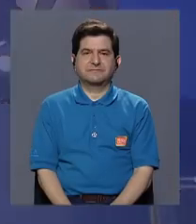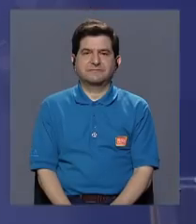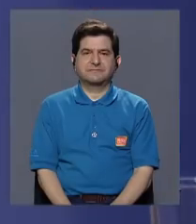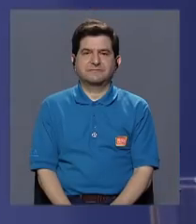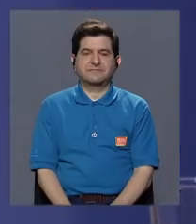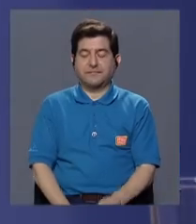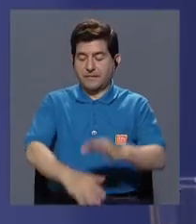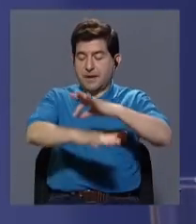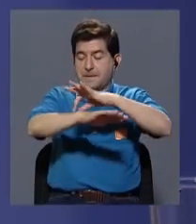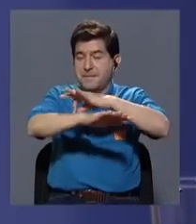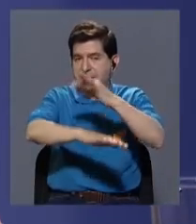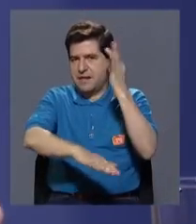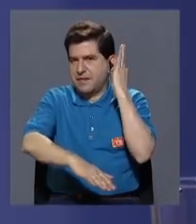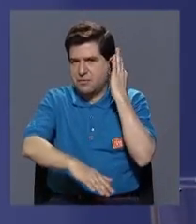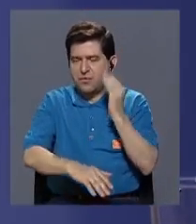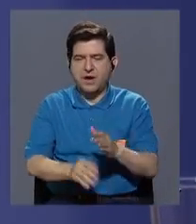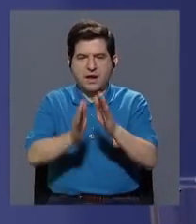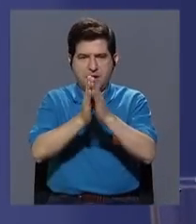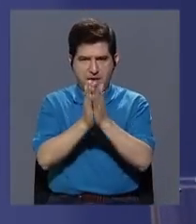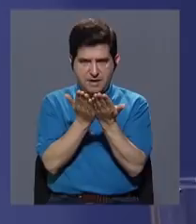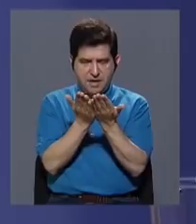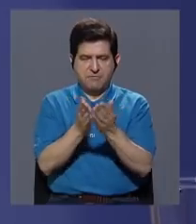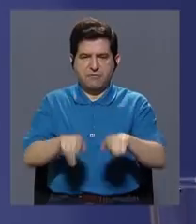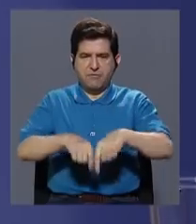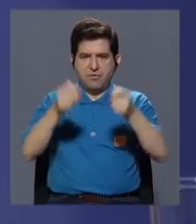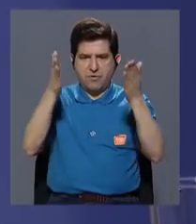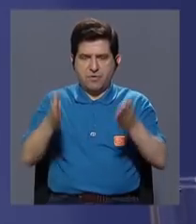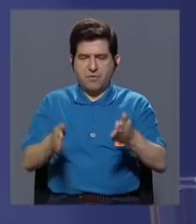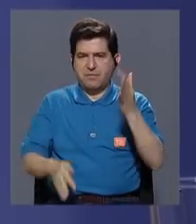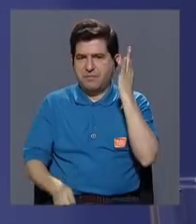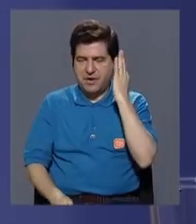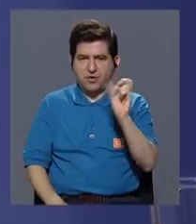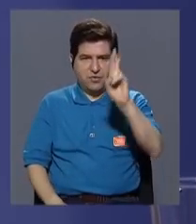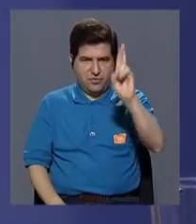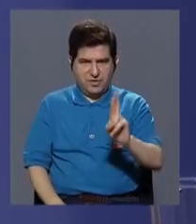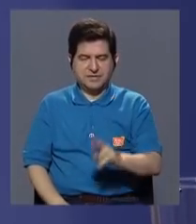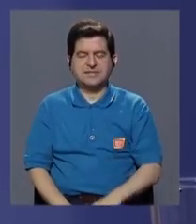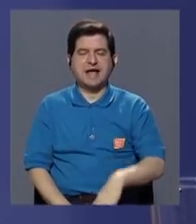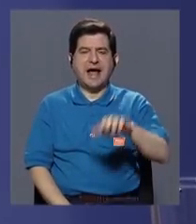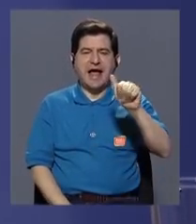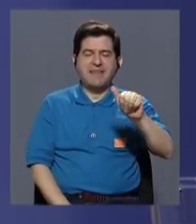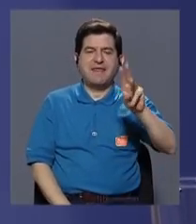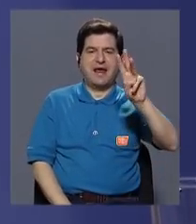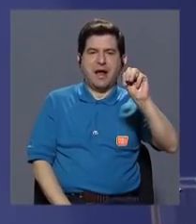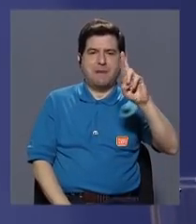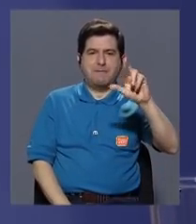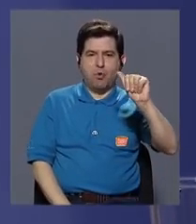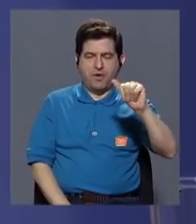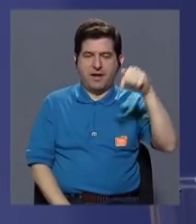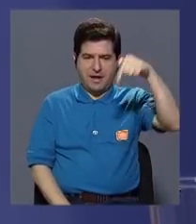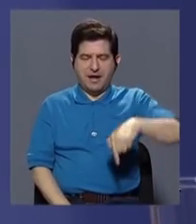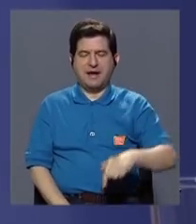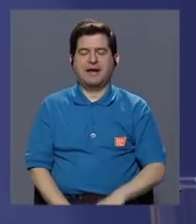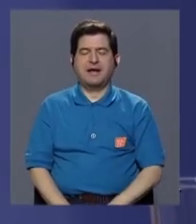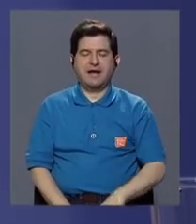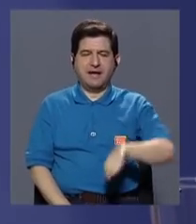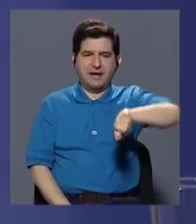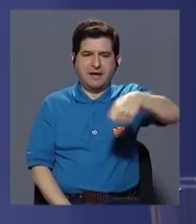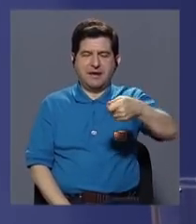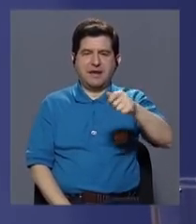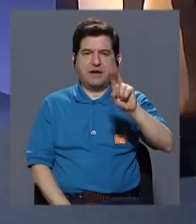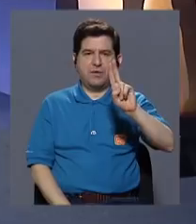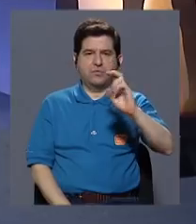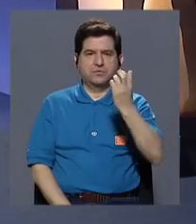piel de mujer es el libro de la periodista escritora costarricense andrea mora que nos acompaña hoy aquí en el set de